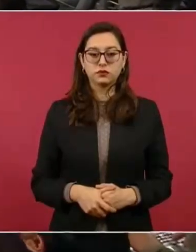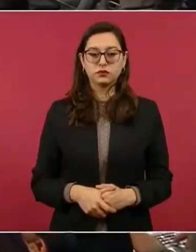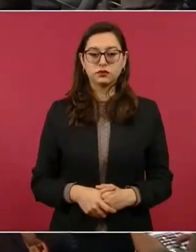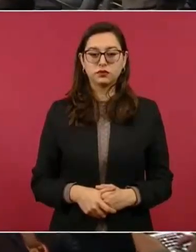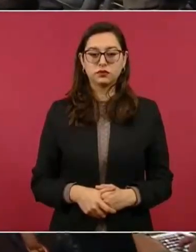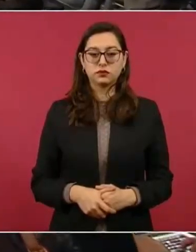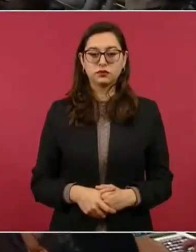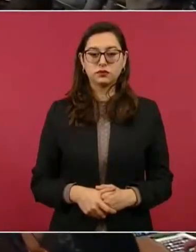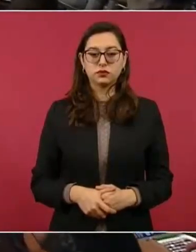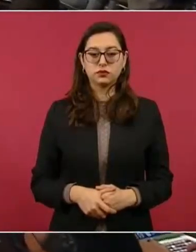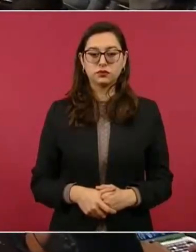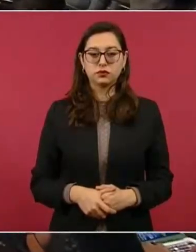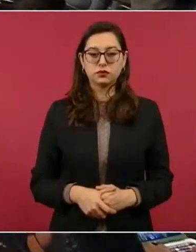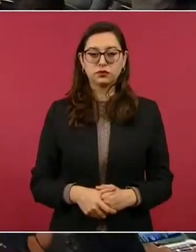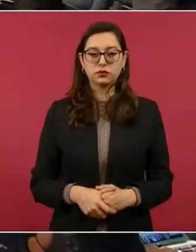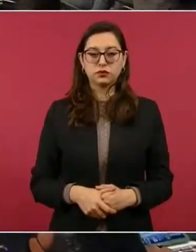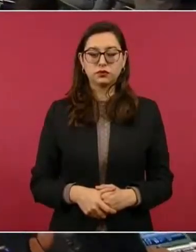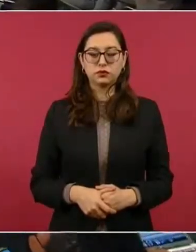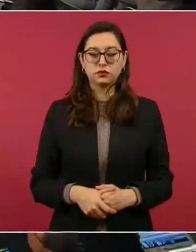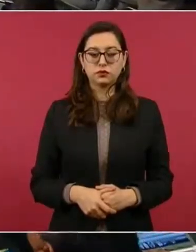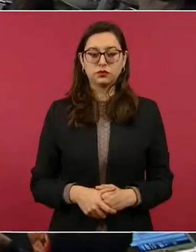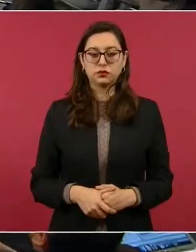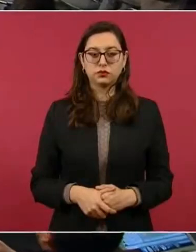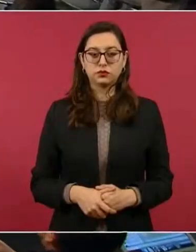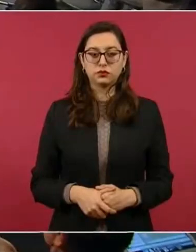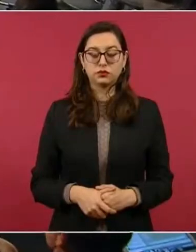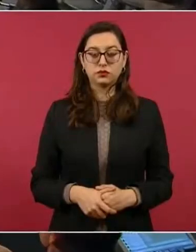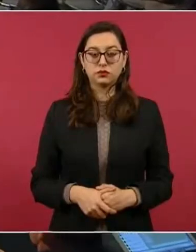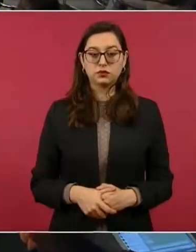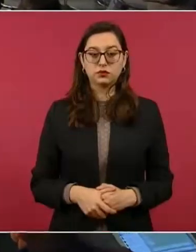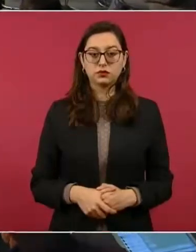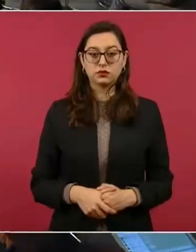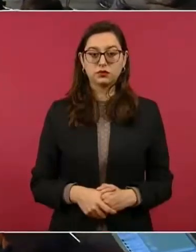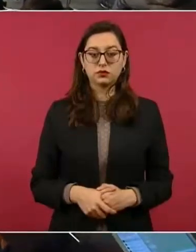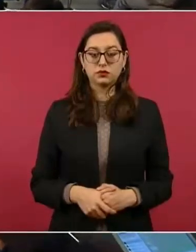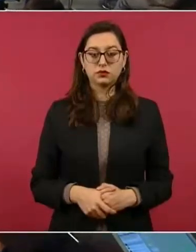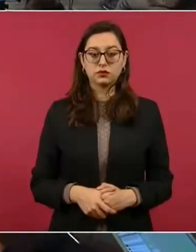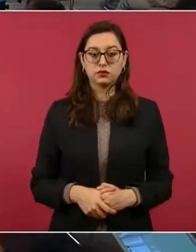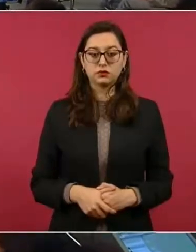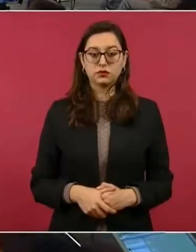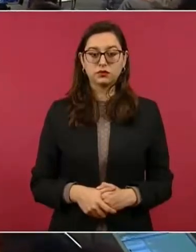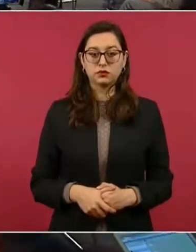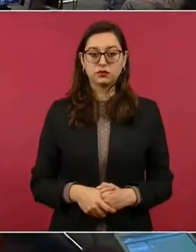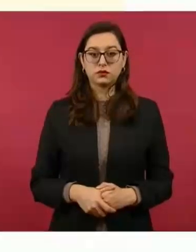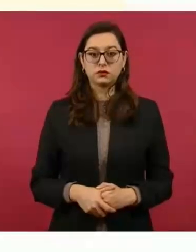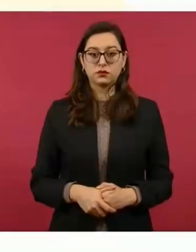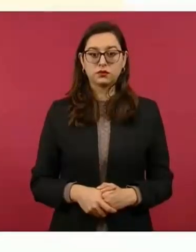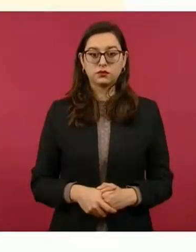¿151? ¿De quién? Del INAI.